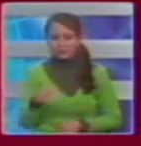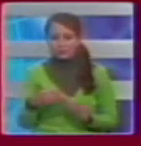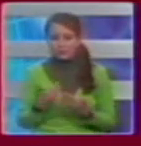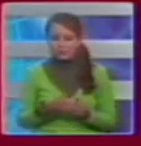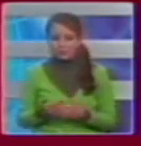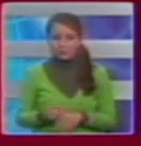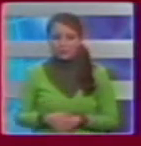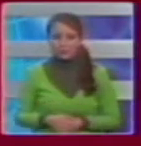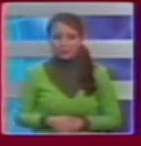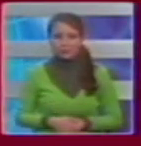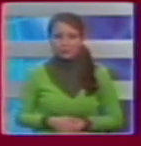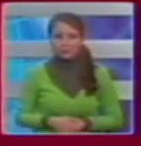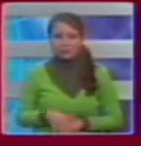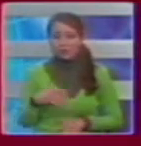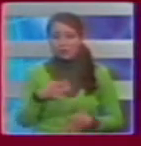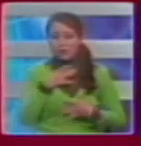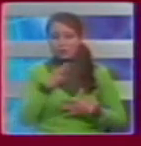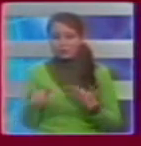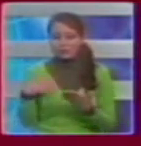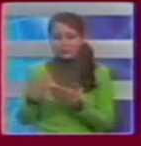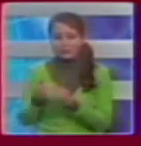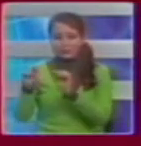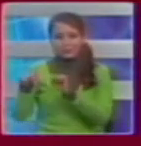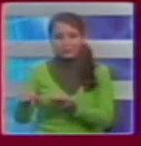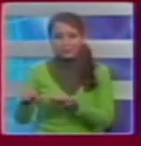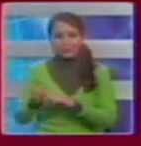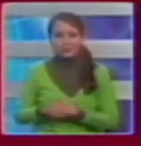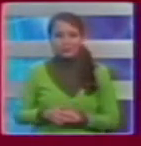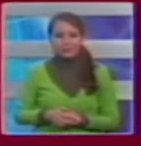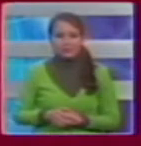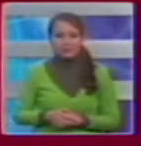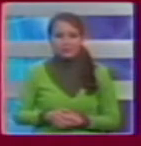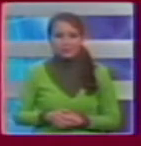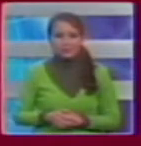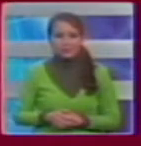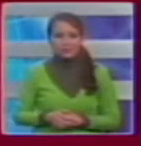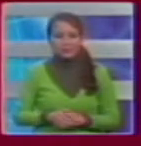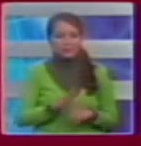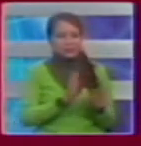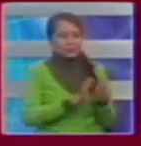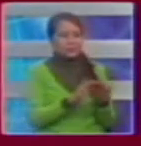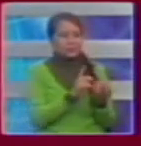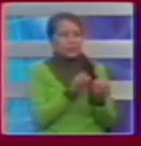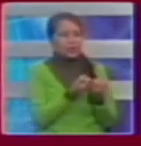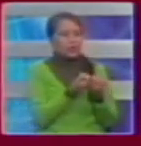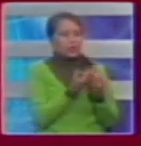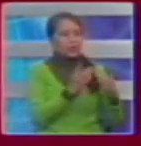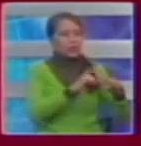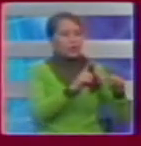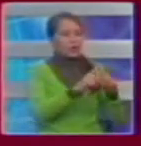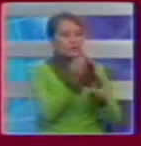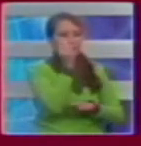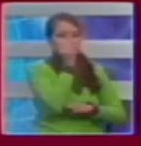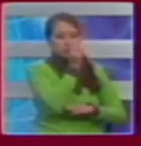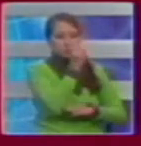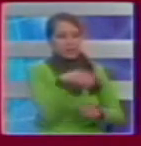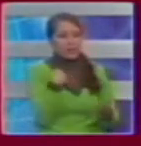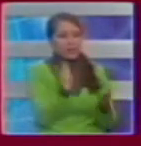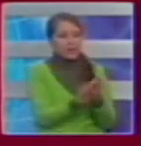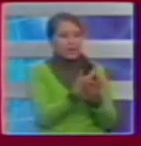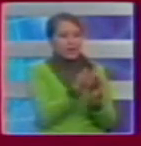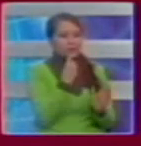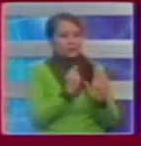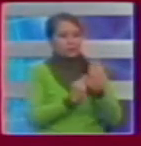Antonieta? Un placer estar aquí. Un gusto tenerlo aquí. Muchas Iván, gracias. ¿Cuántas variedades de orquídeas se van a exhibir en